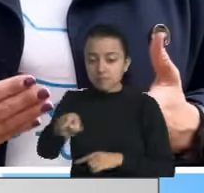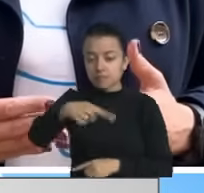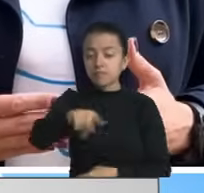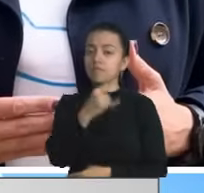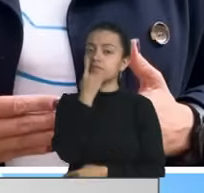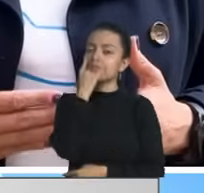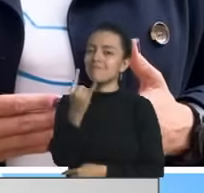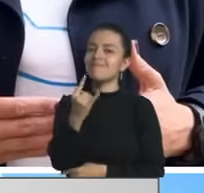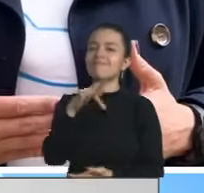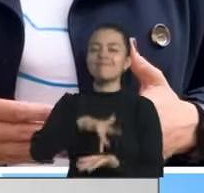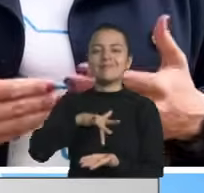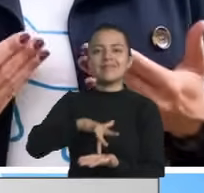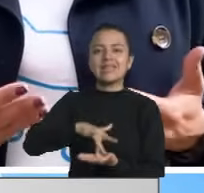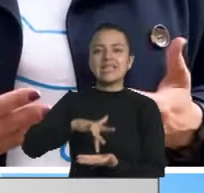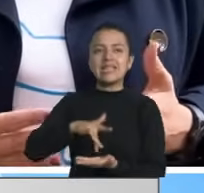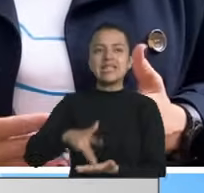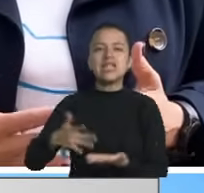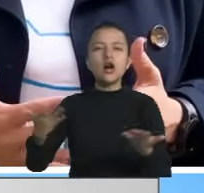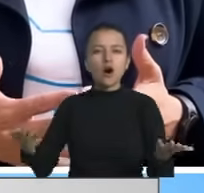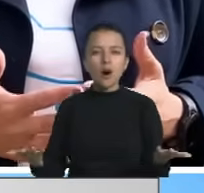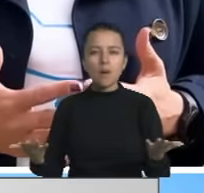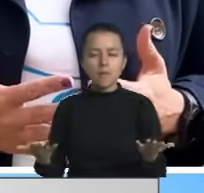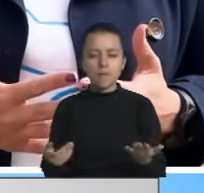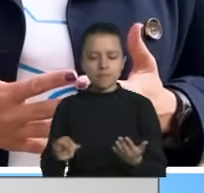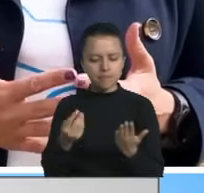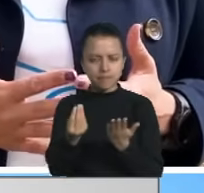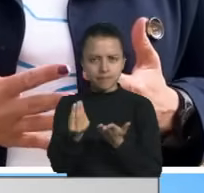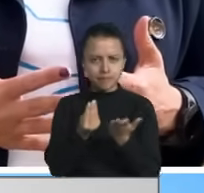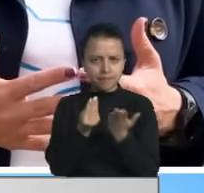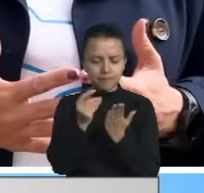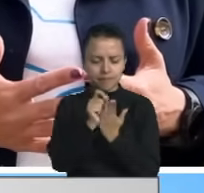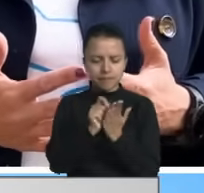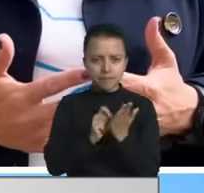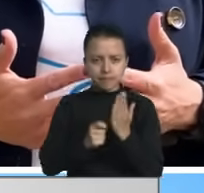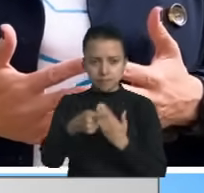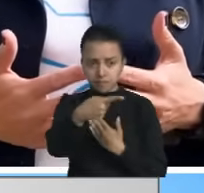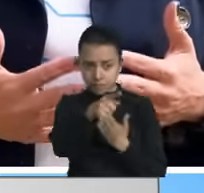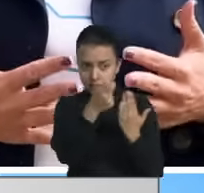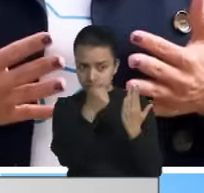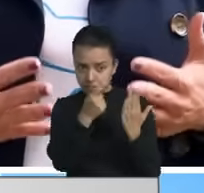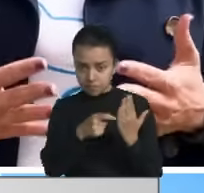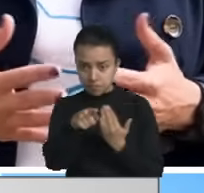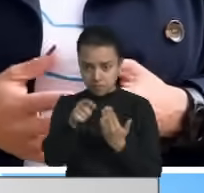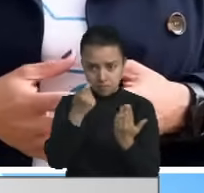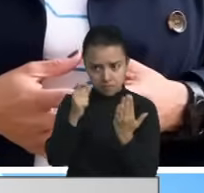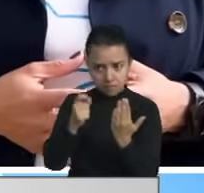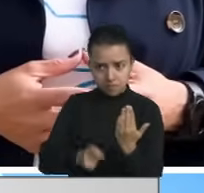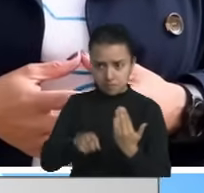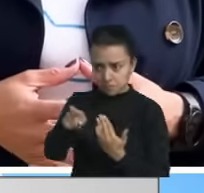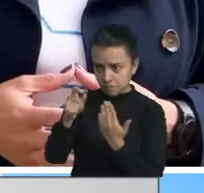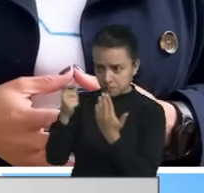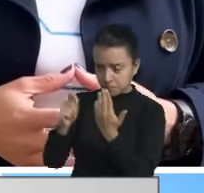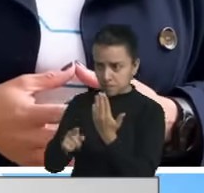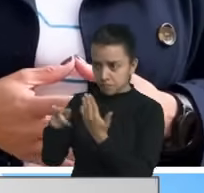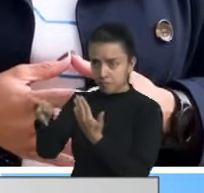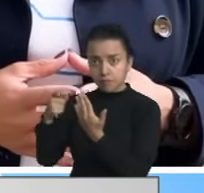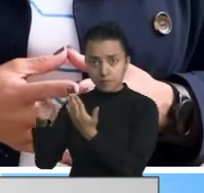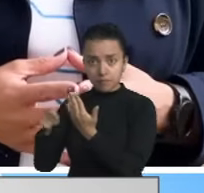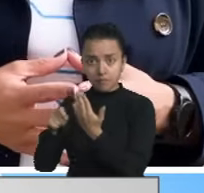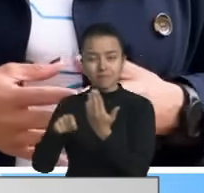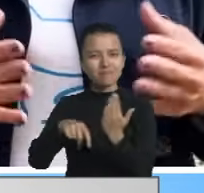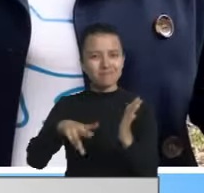y el cumplimiento de los requisitos tanto legales, financieros y operativos que están en el